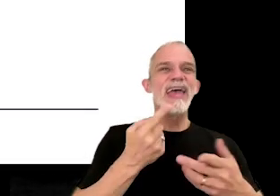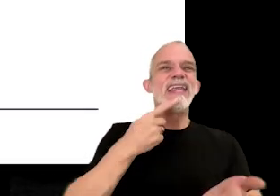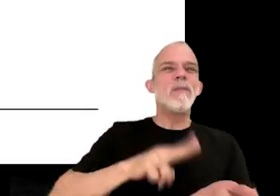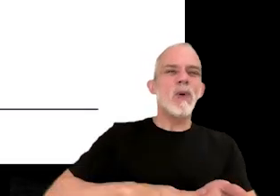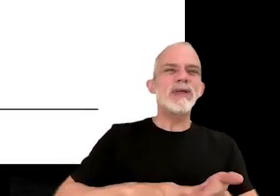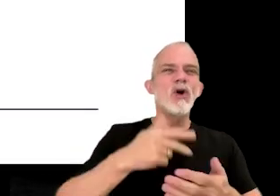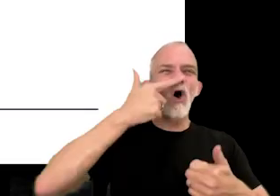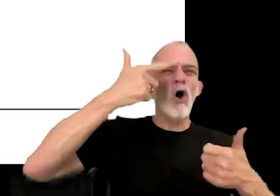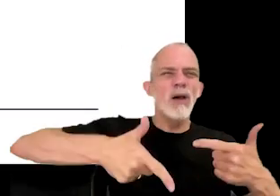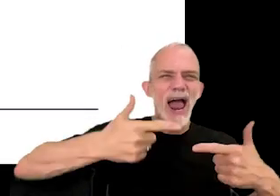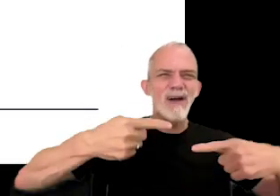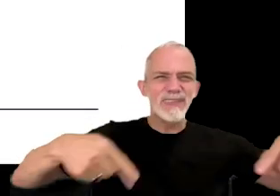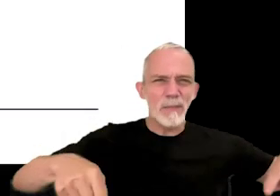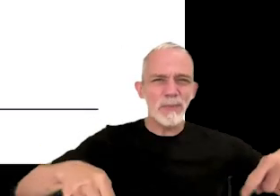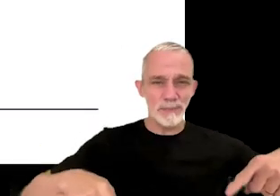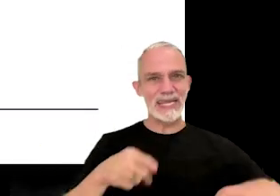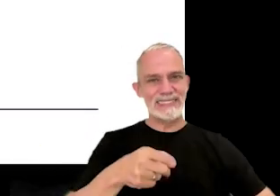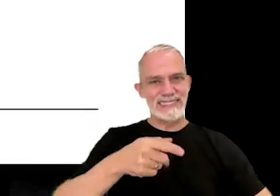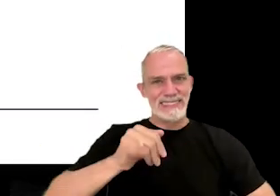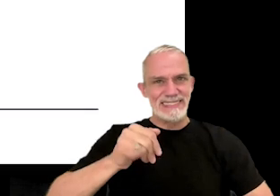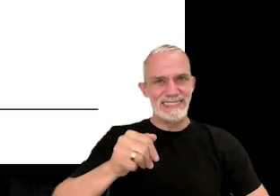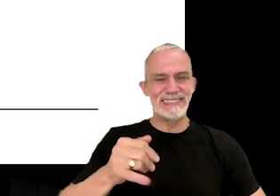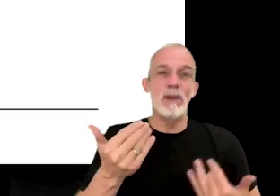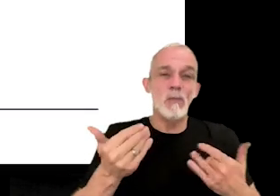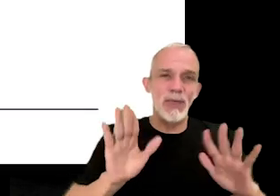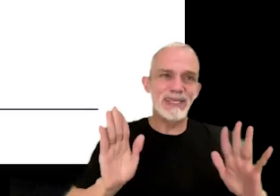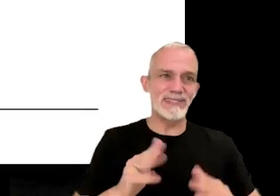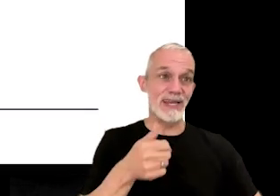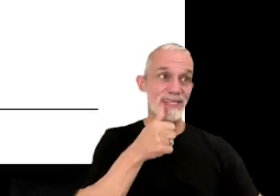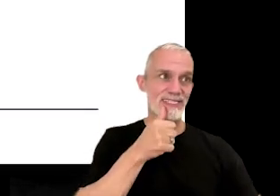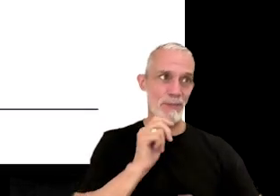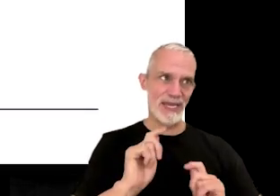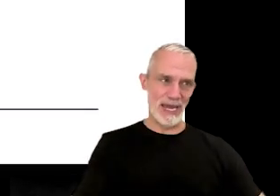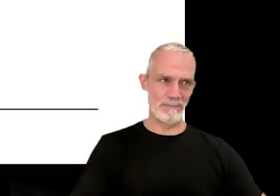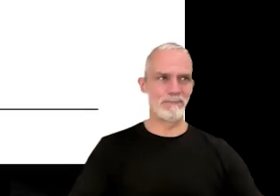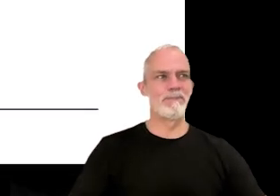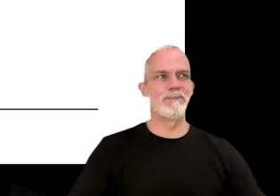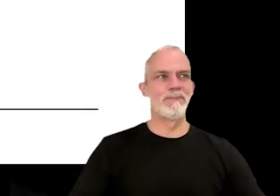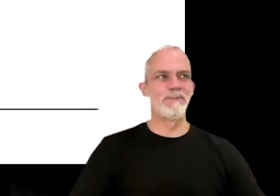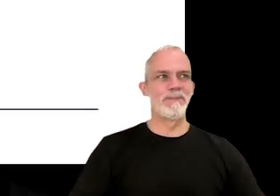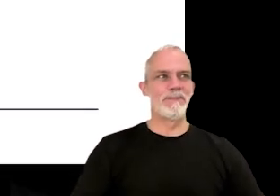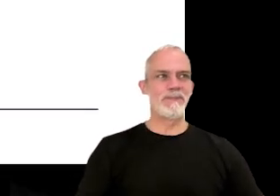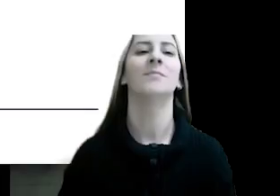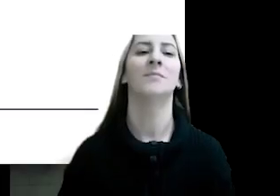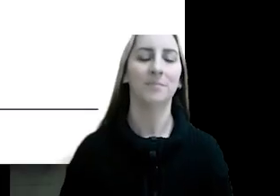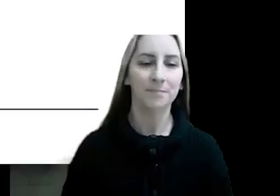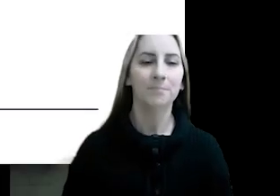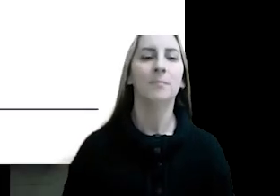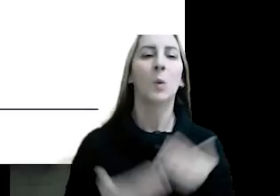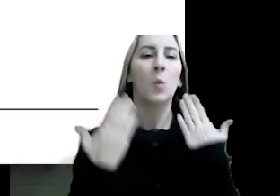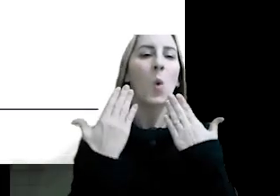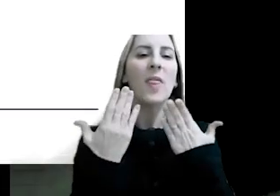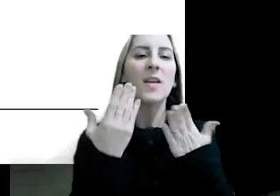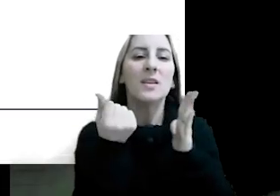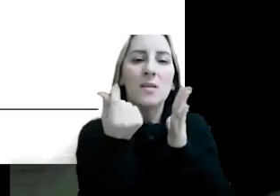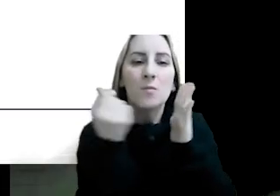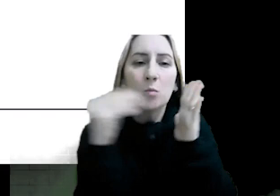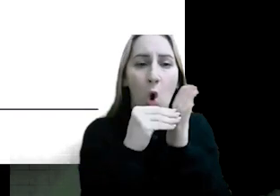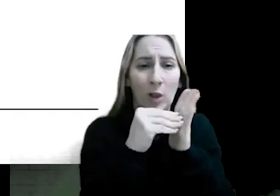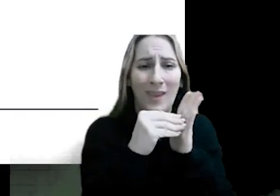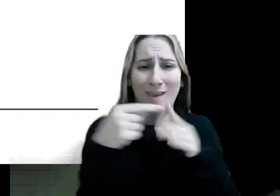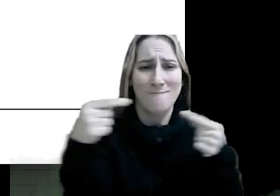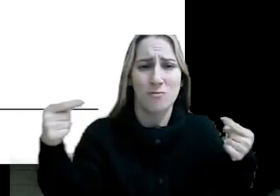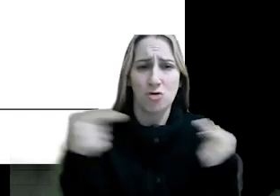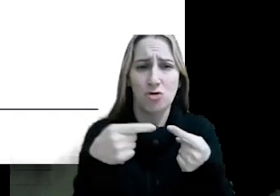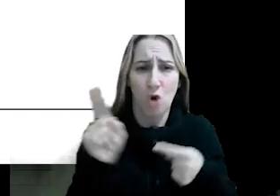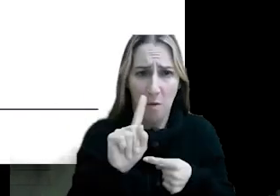combustibles líquidos. Esto puede suceder que incluso se ponga un importe que no corresponda,